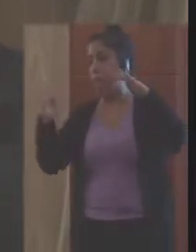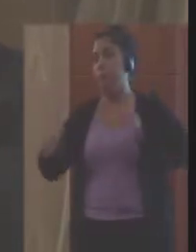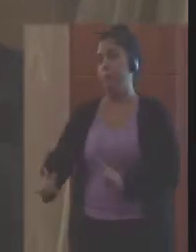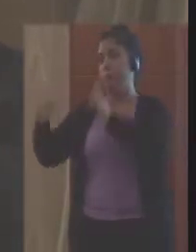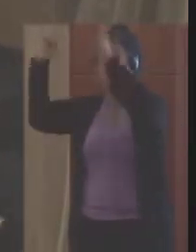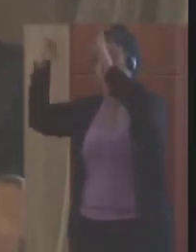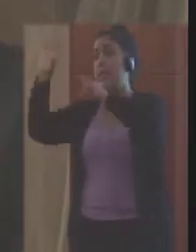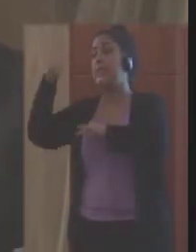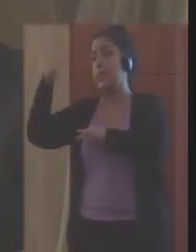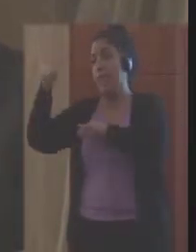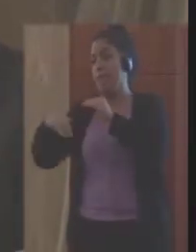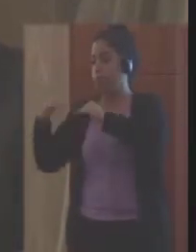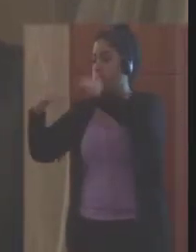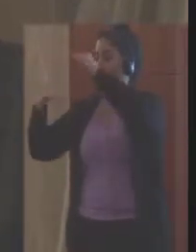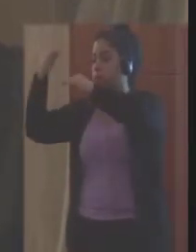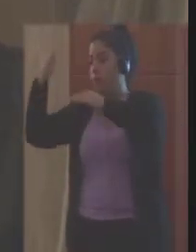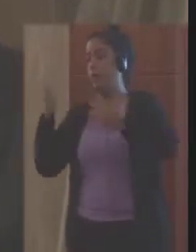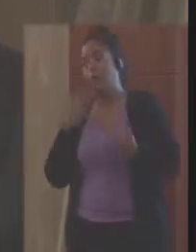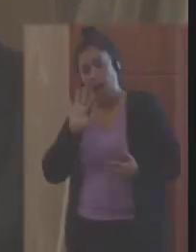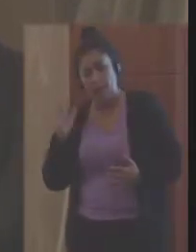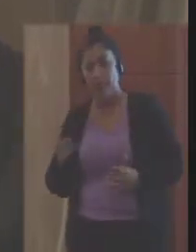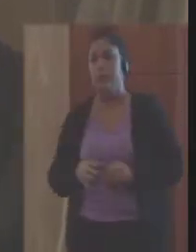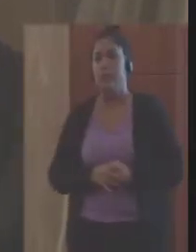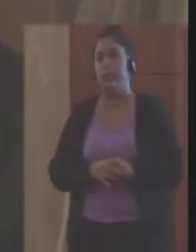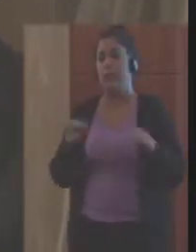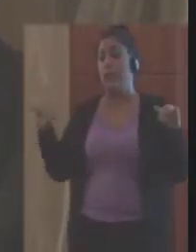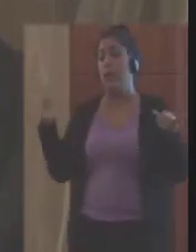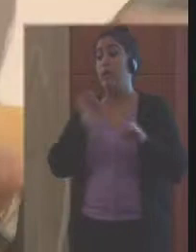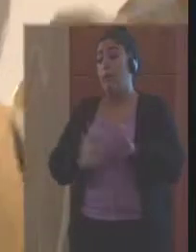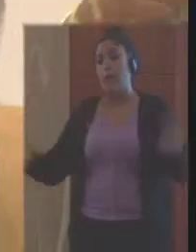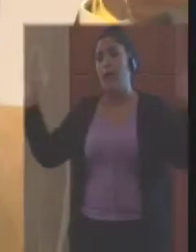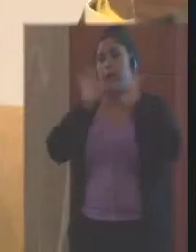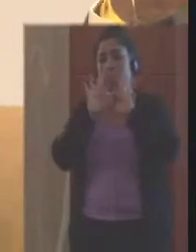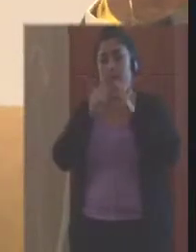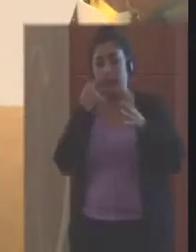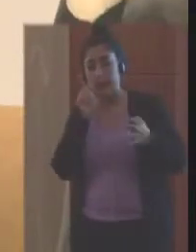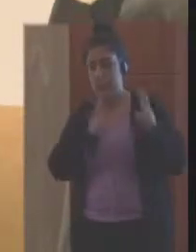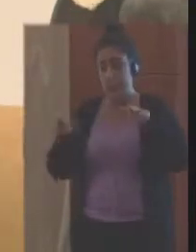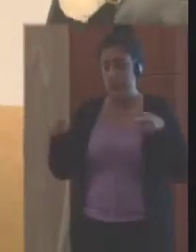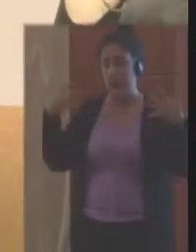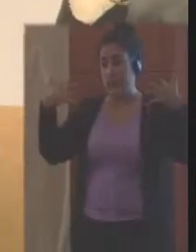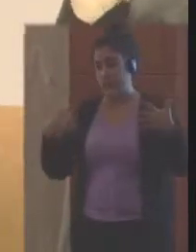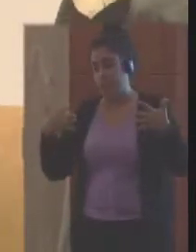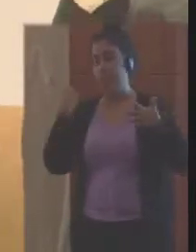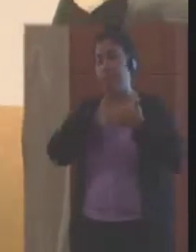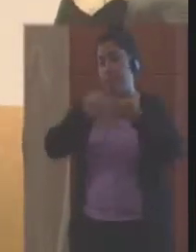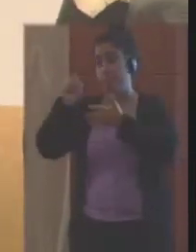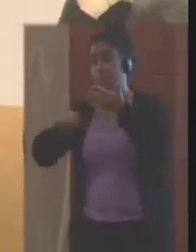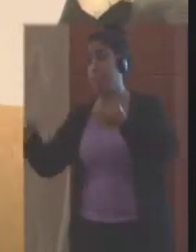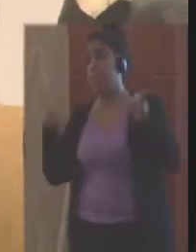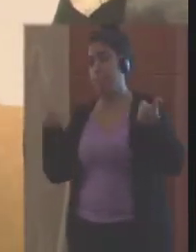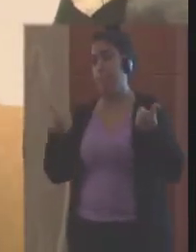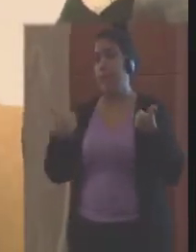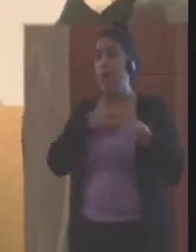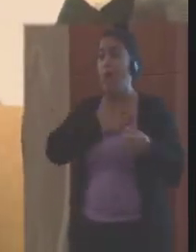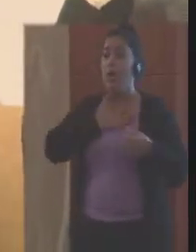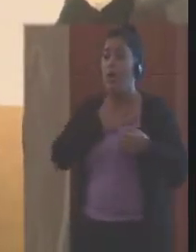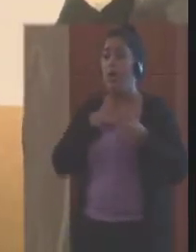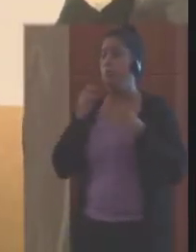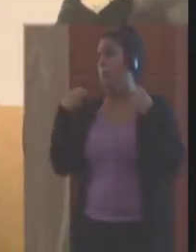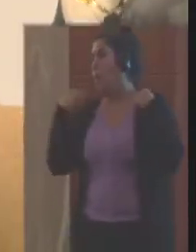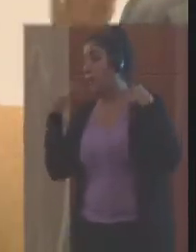especificaciones standards and best basadas en practices. estándares internacionales y en las mejores Gracias, ministro. prácticas. Ya casi vamos a dar paso a las preguntas, pero quiero invitarlos a